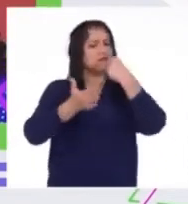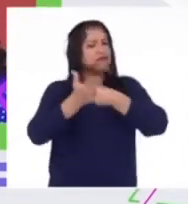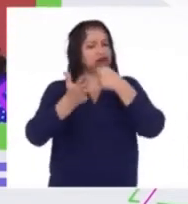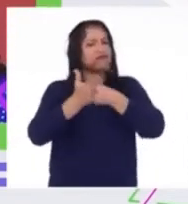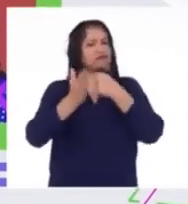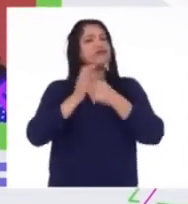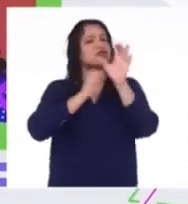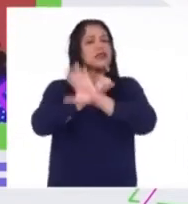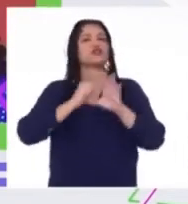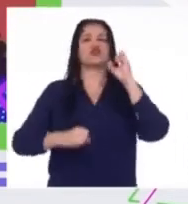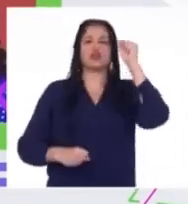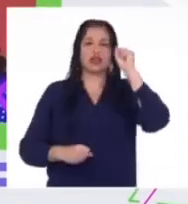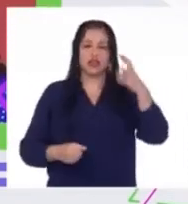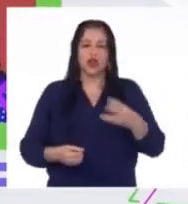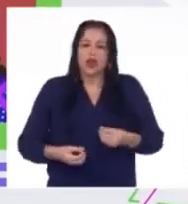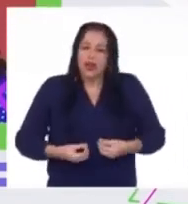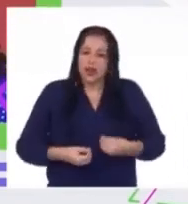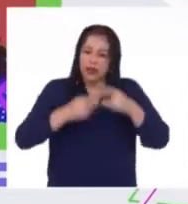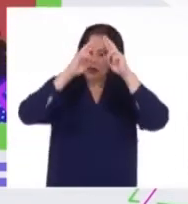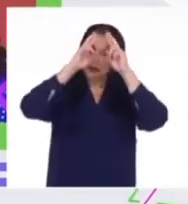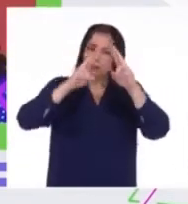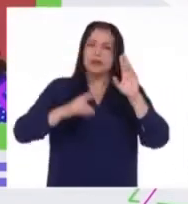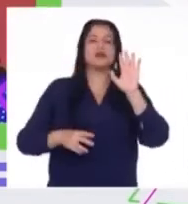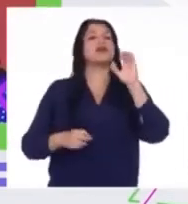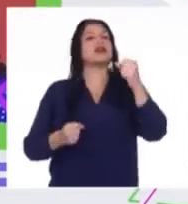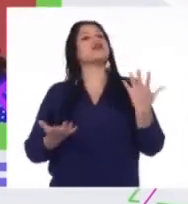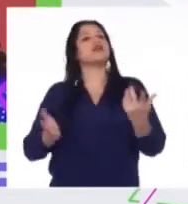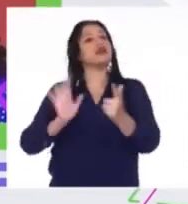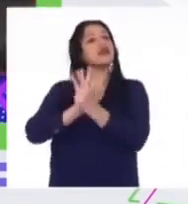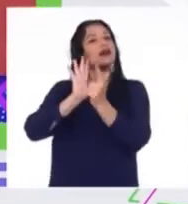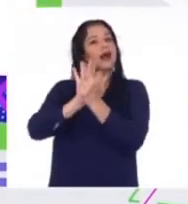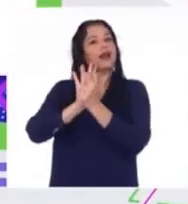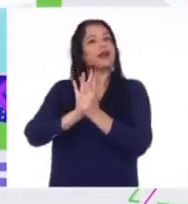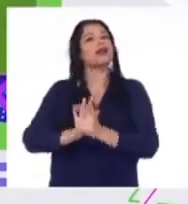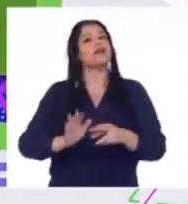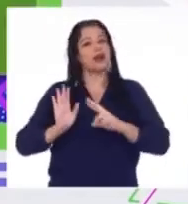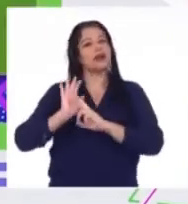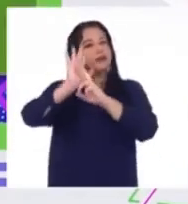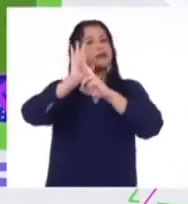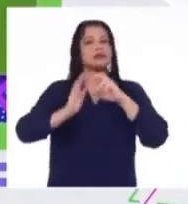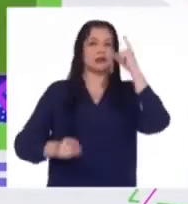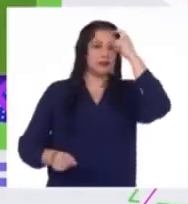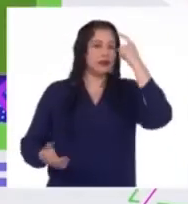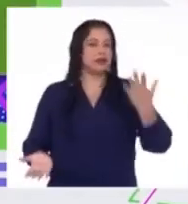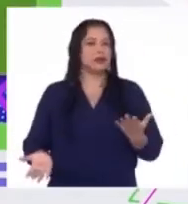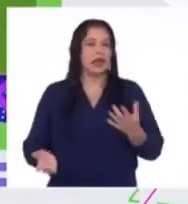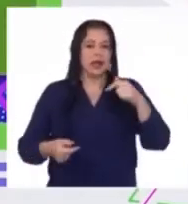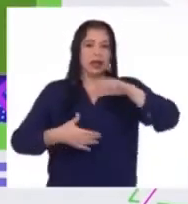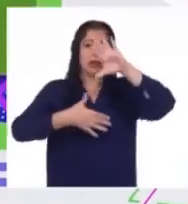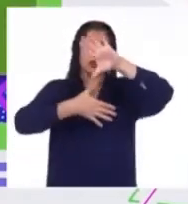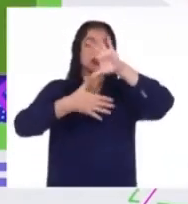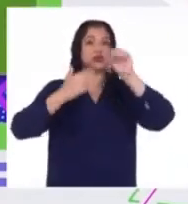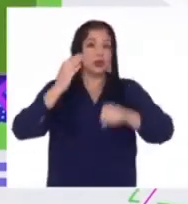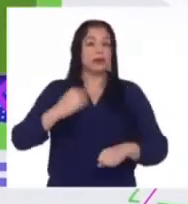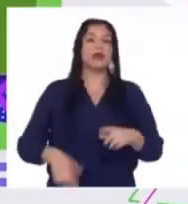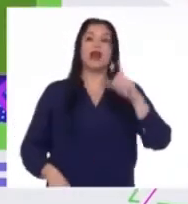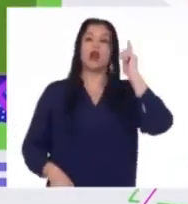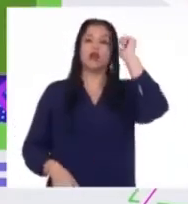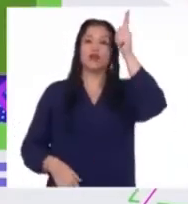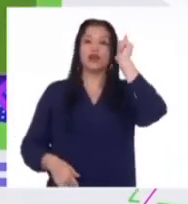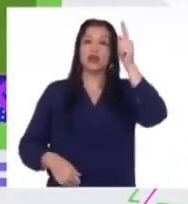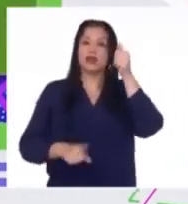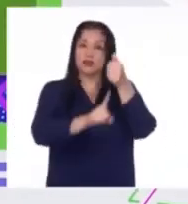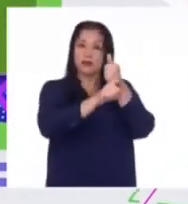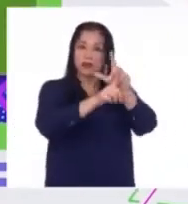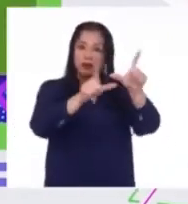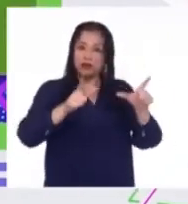derechos, obtener reconocimiento jurídico y representación política. Y en Sudamérica, los líderes